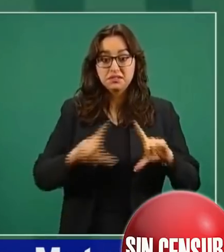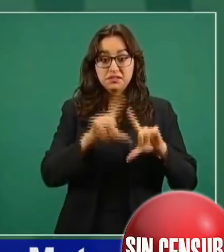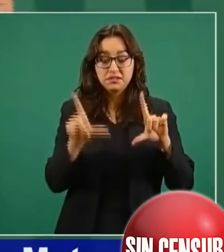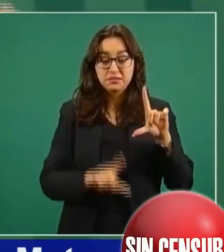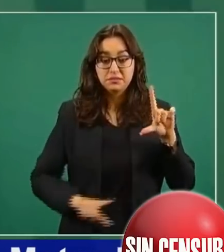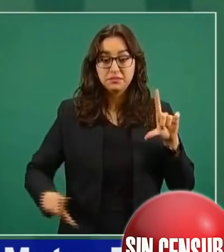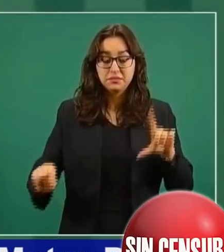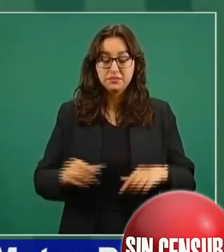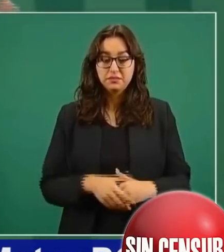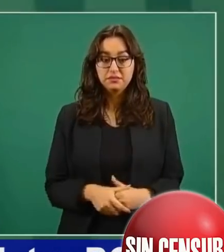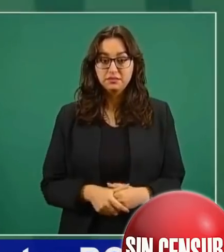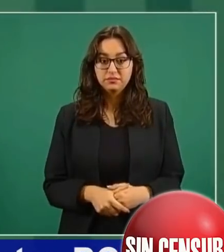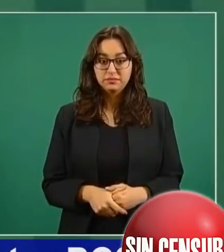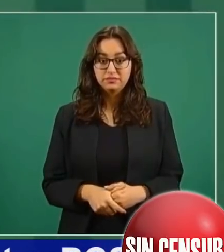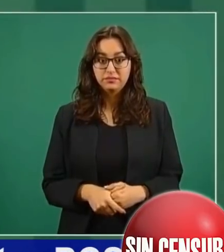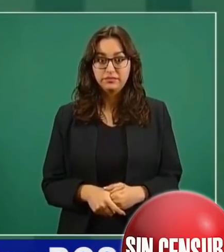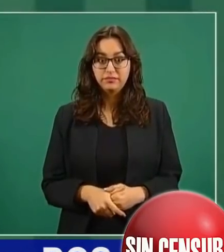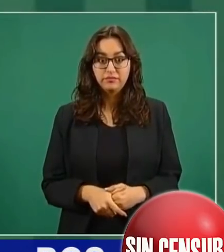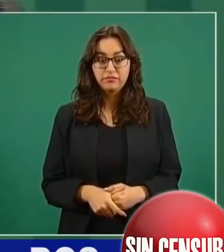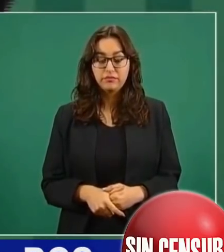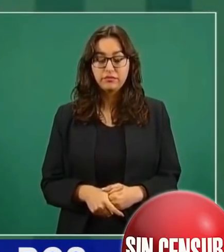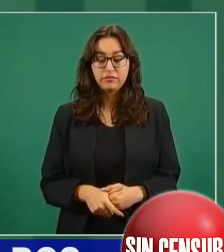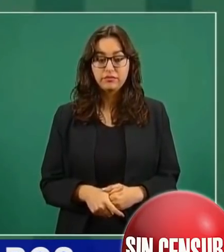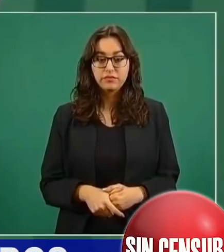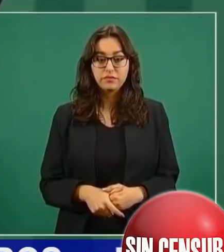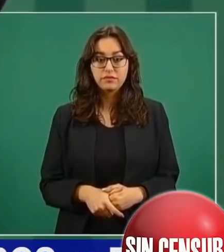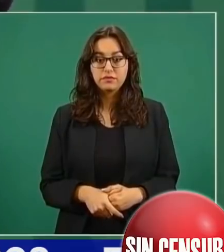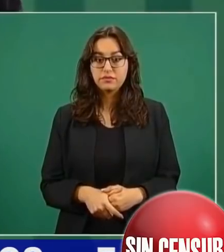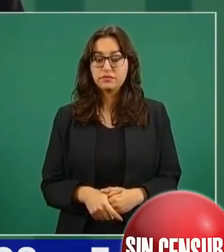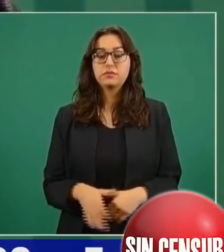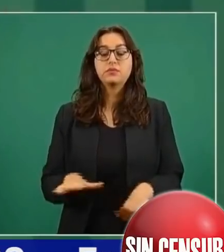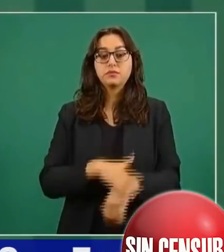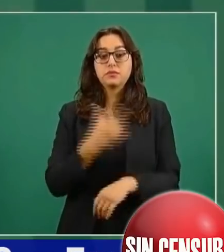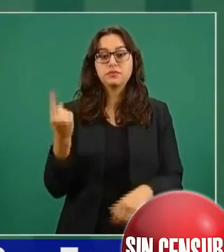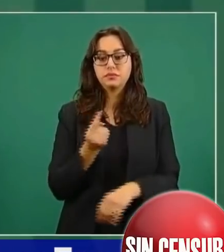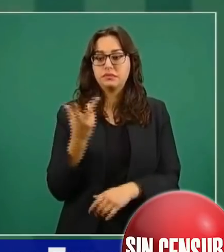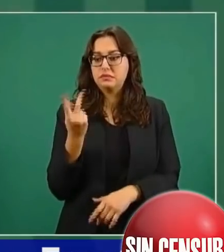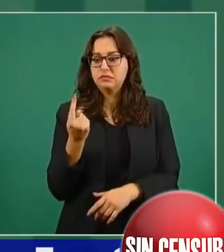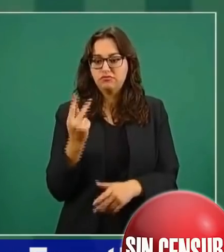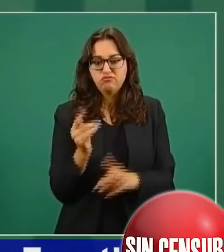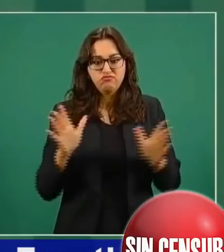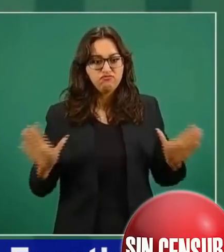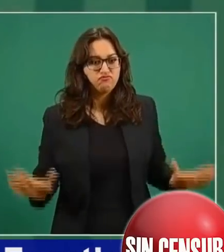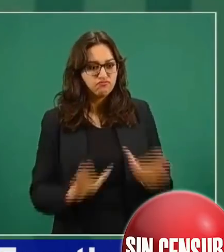O sea, lo encumbraron.